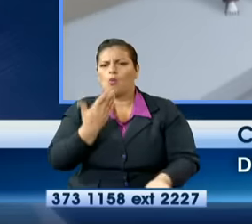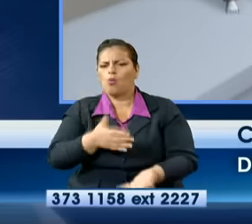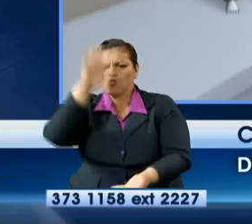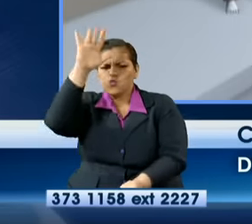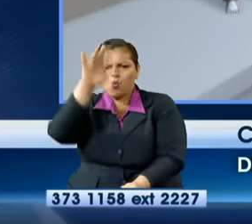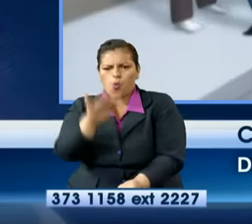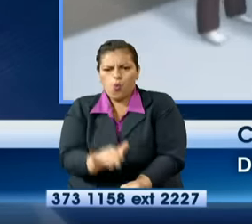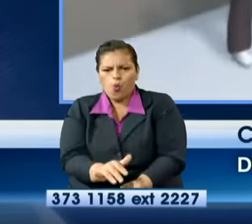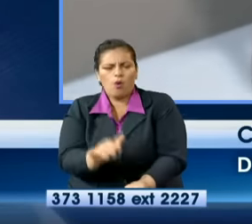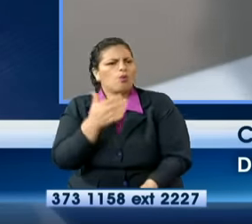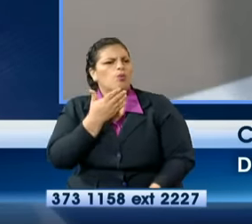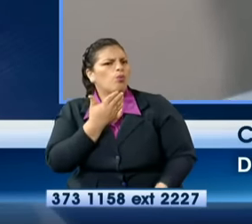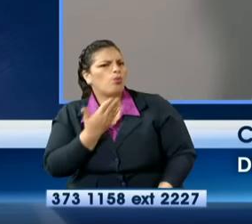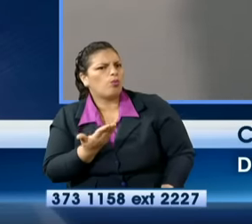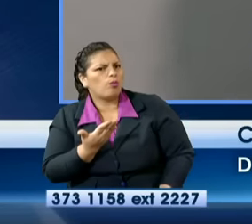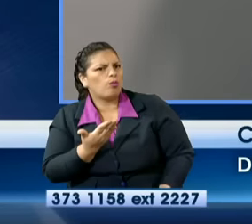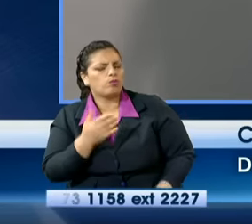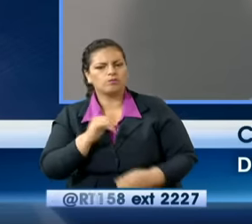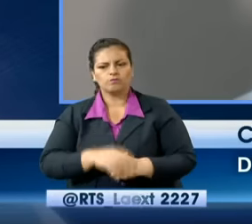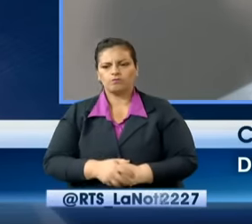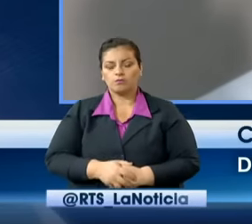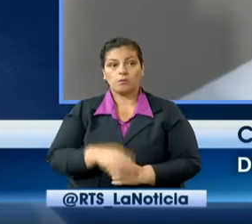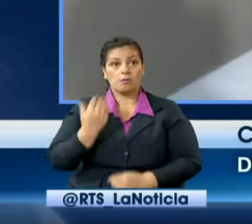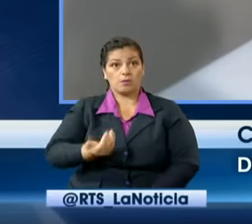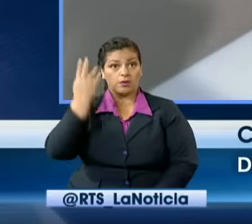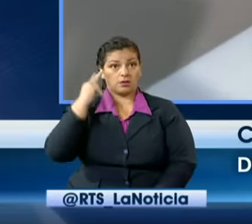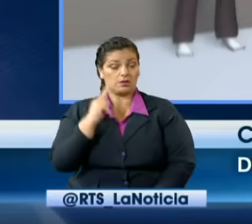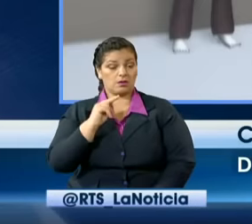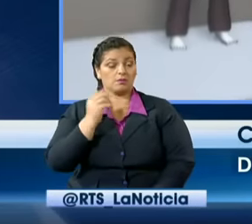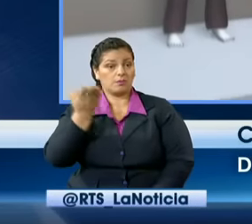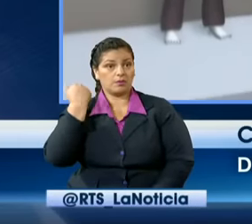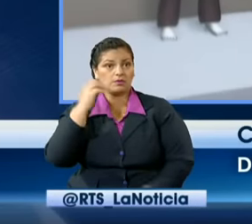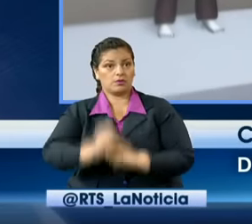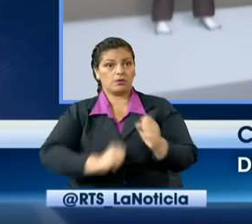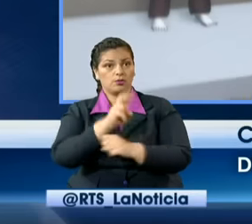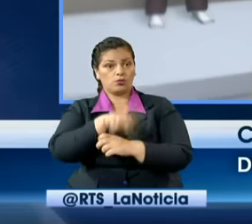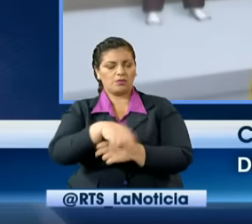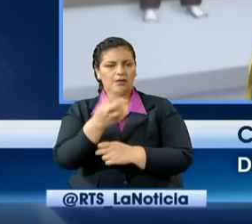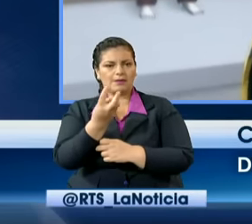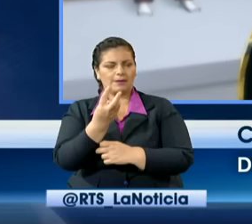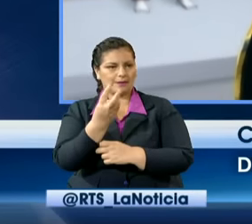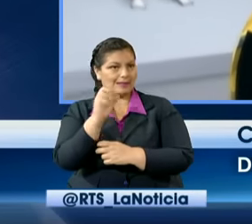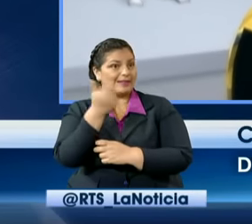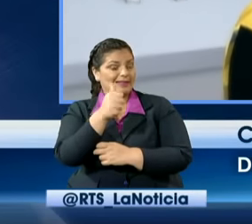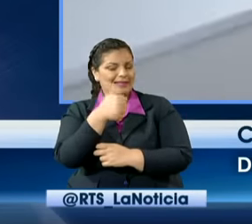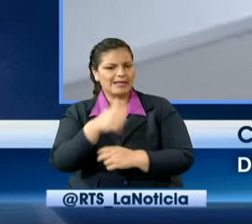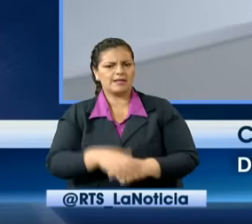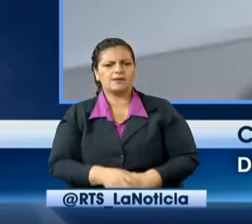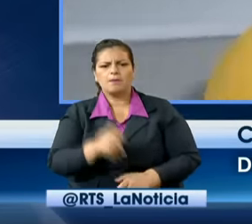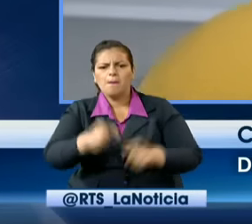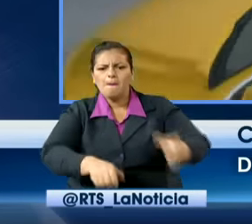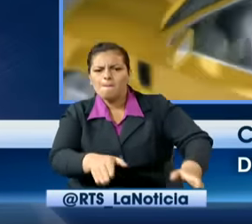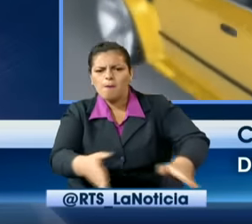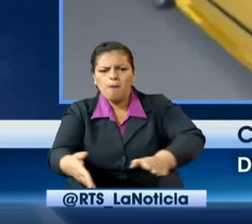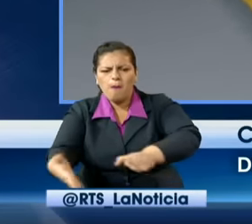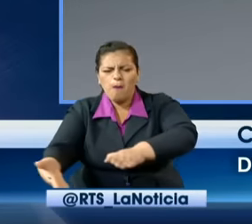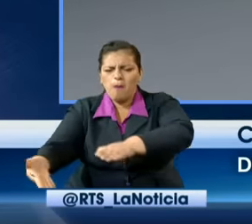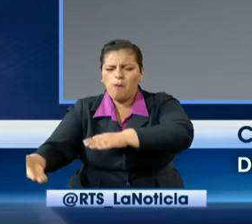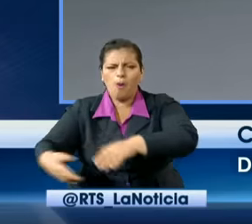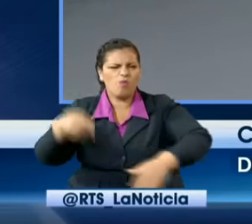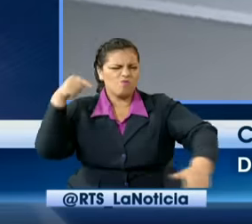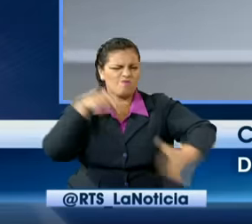en lo que respecta a muertes violentas, ¿no? Estamos hablando que desde el año 2010 ha habido una reducción considerable. Estamos hablando de que en el año 2010 había